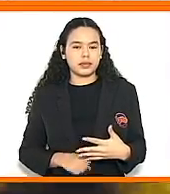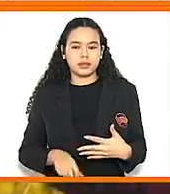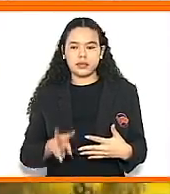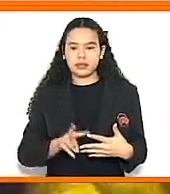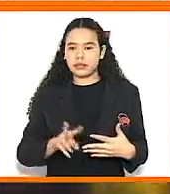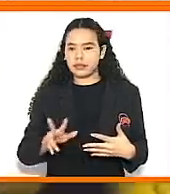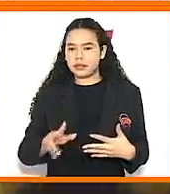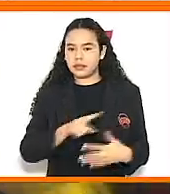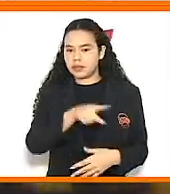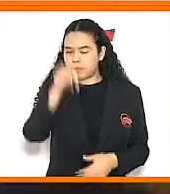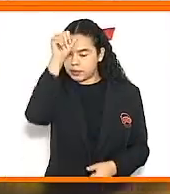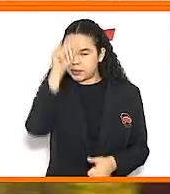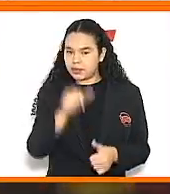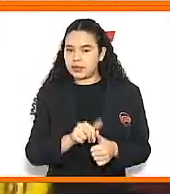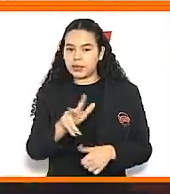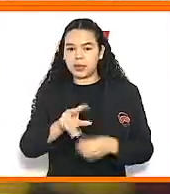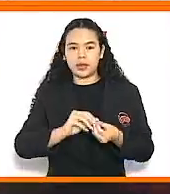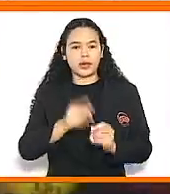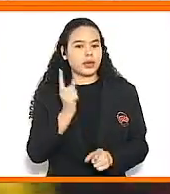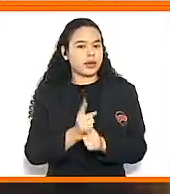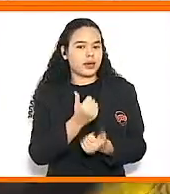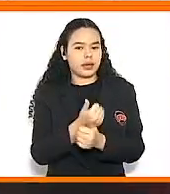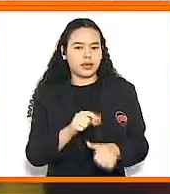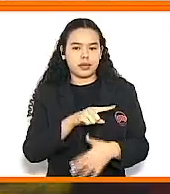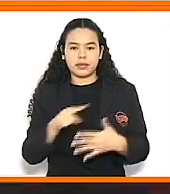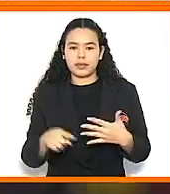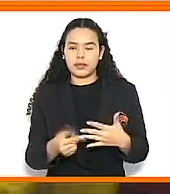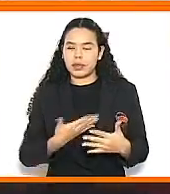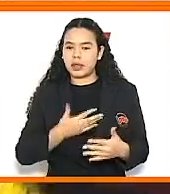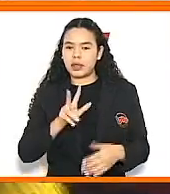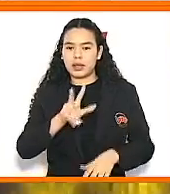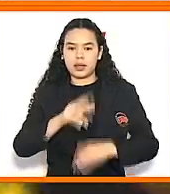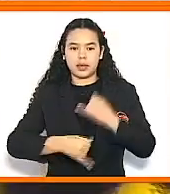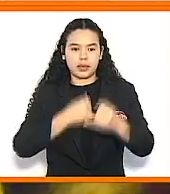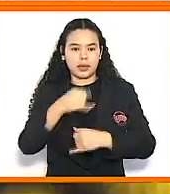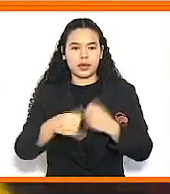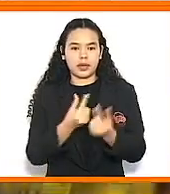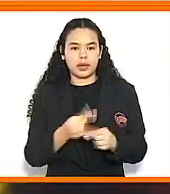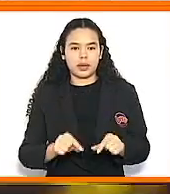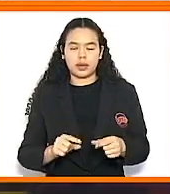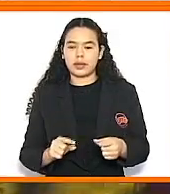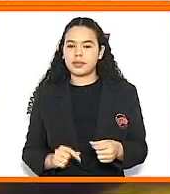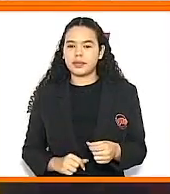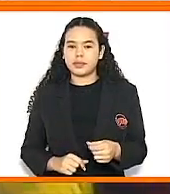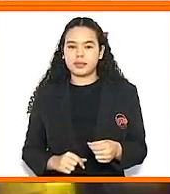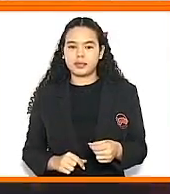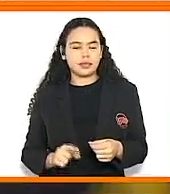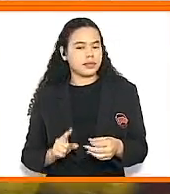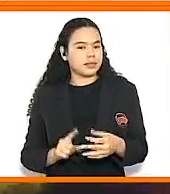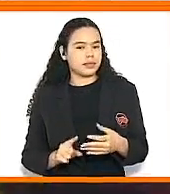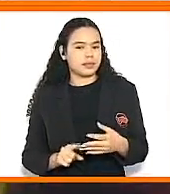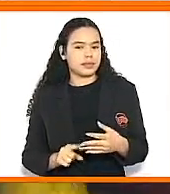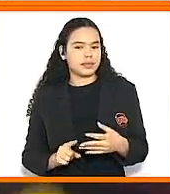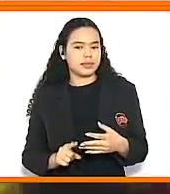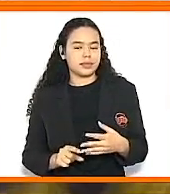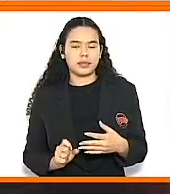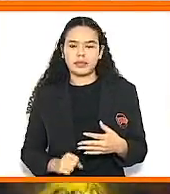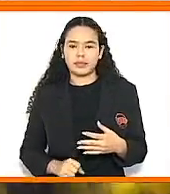23. Recuerda que si acertas 3 números, no importando el orden, tenés 3 jugadas gratis. Cuarto número ganador, este